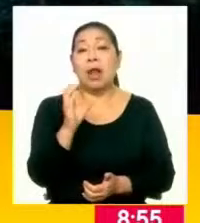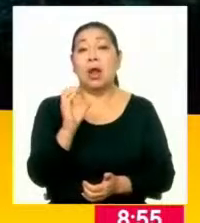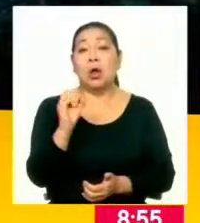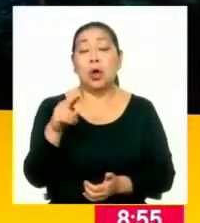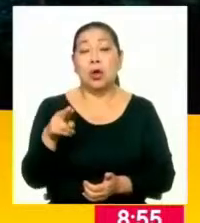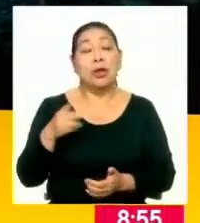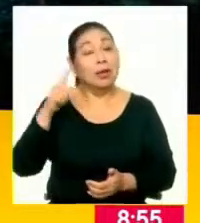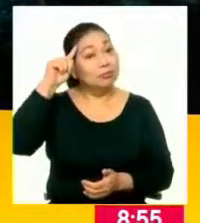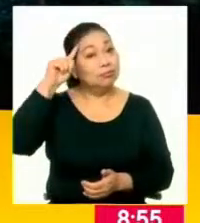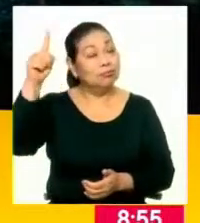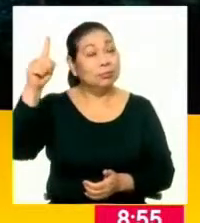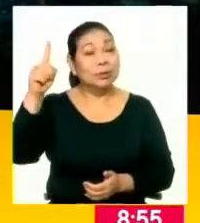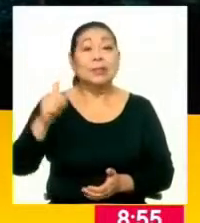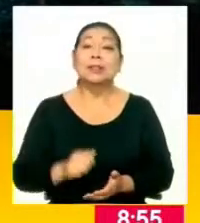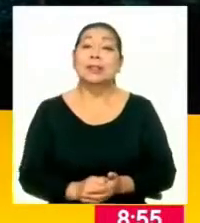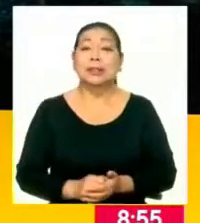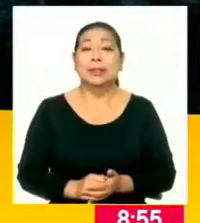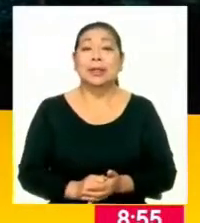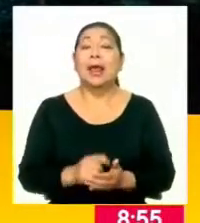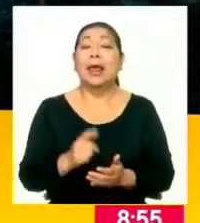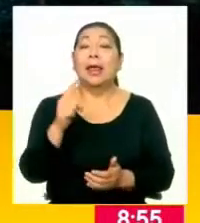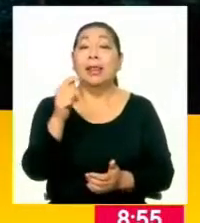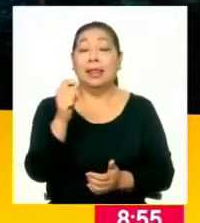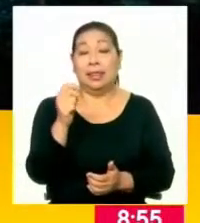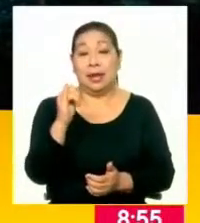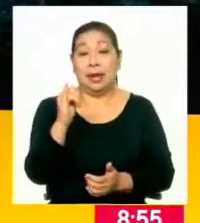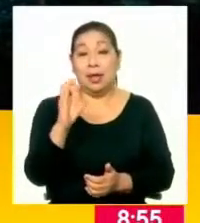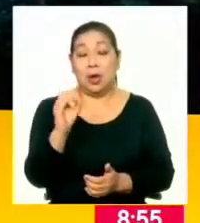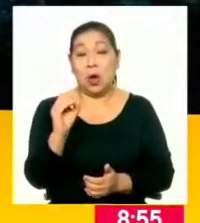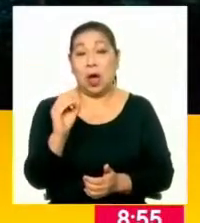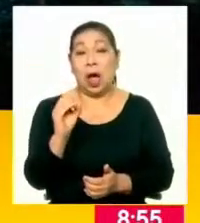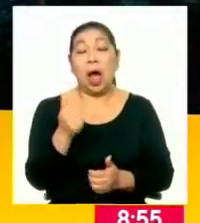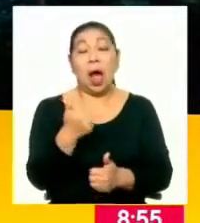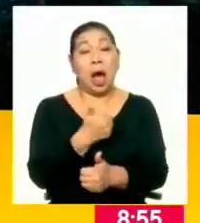Él ha sido fundador, como decía, del trío Ayacucho, y aquí le rendimos